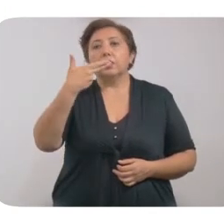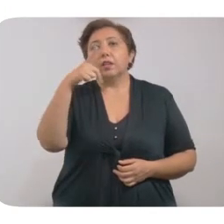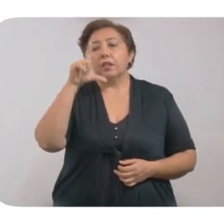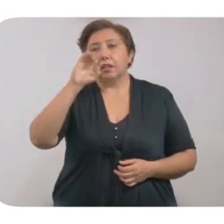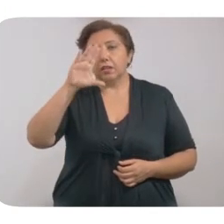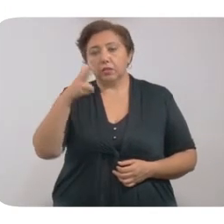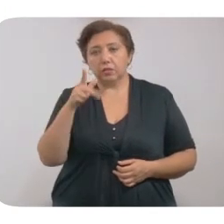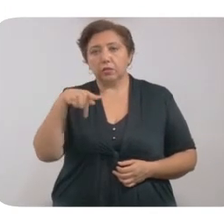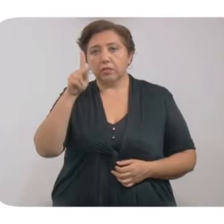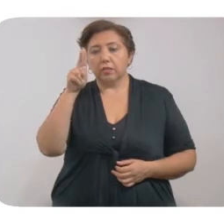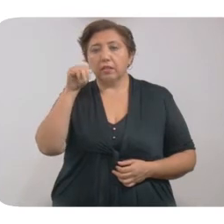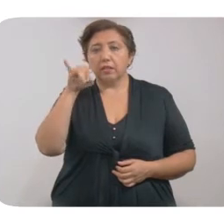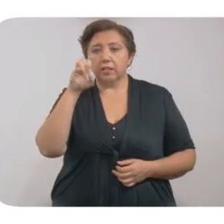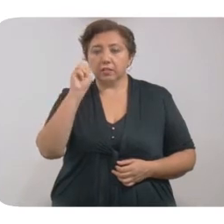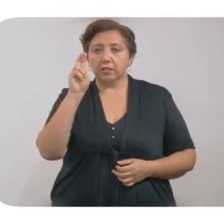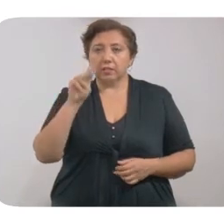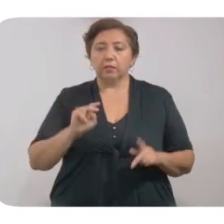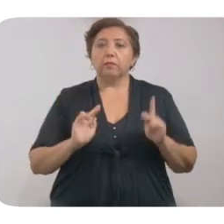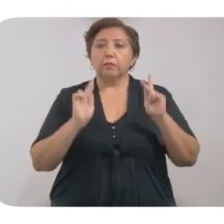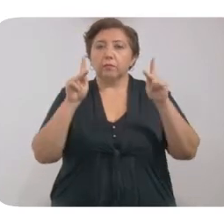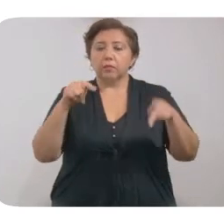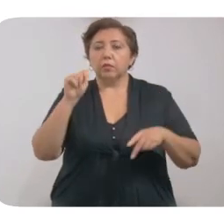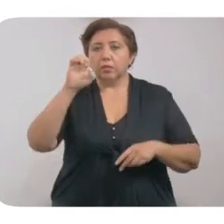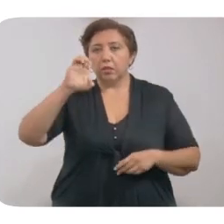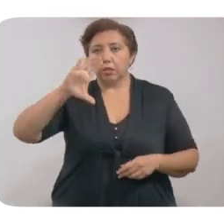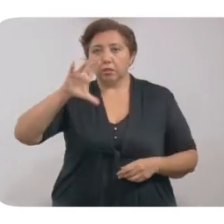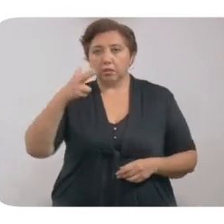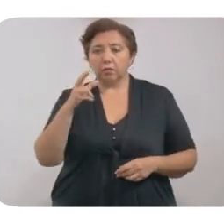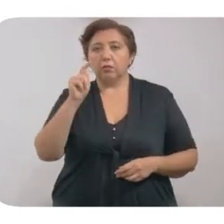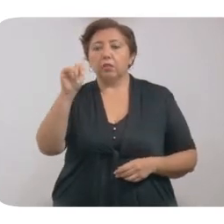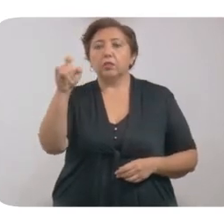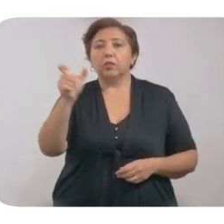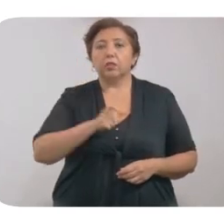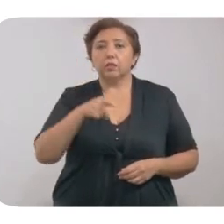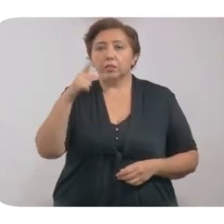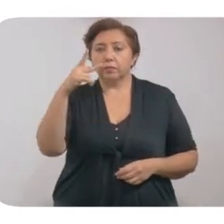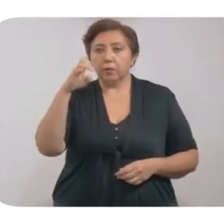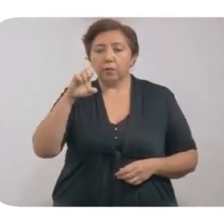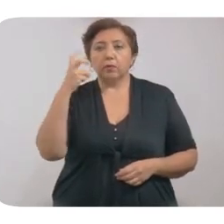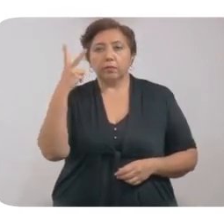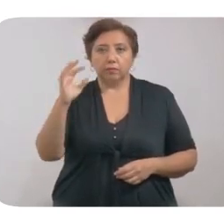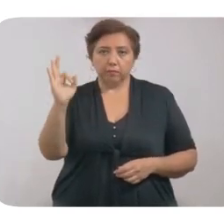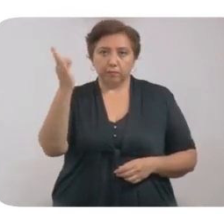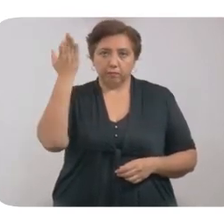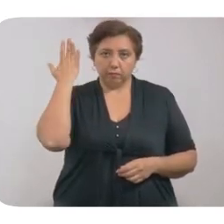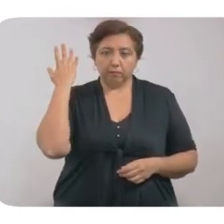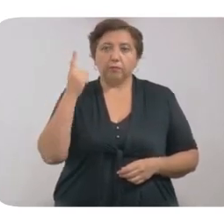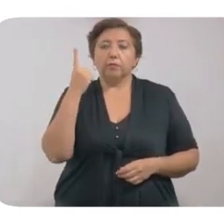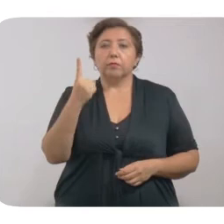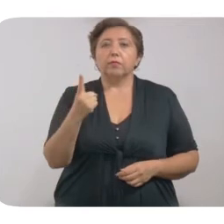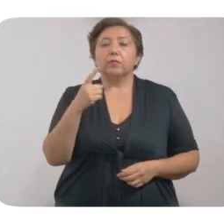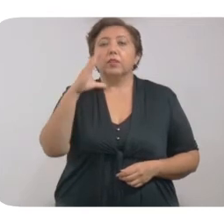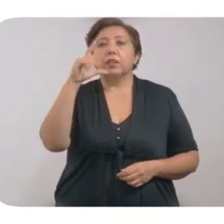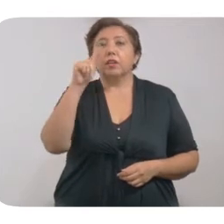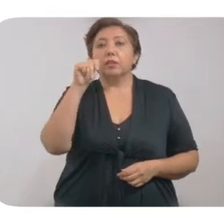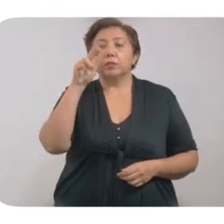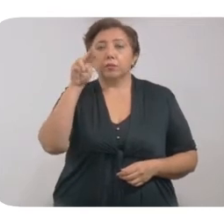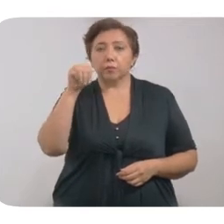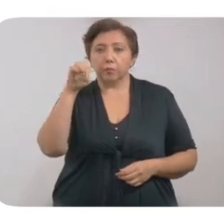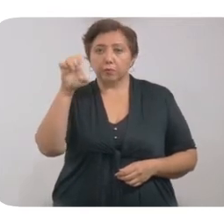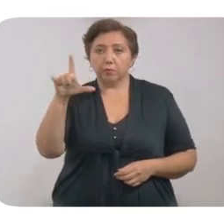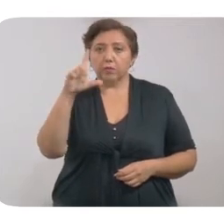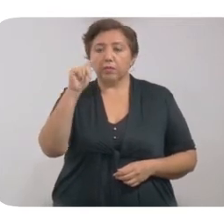Jalachó, Canacín, Motul, Progreso, Tecó y Tixpehual, y 2 foráneos, y 1 en Calutmul,